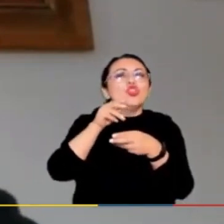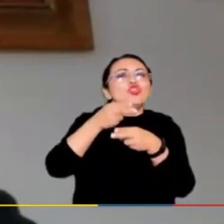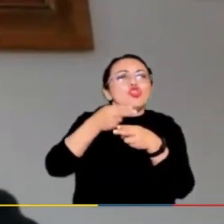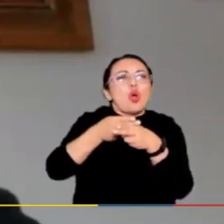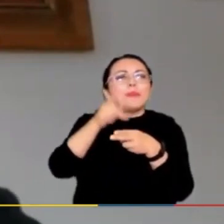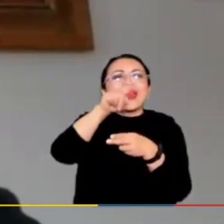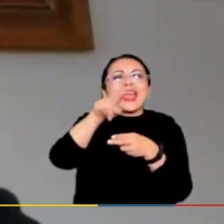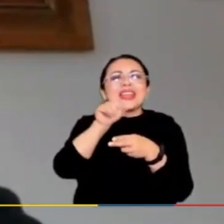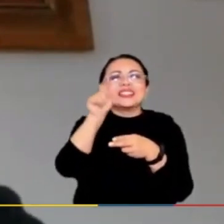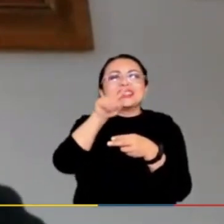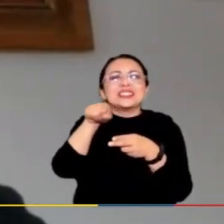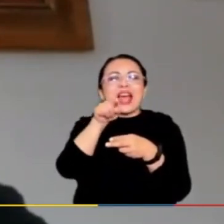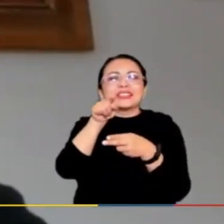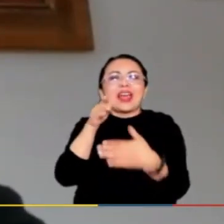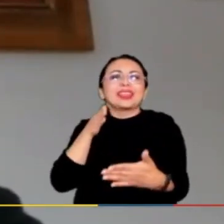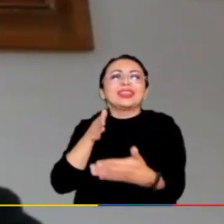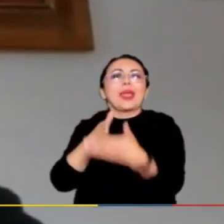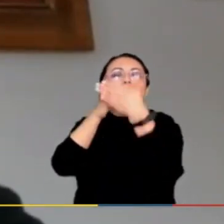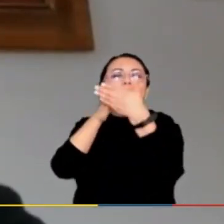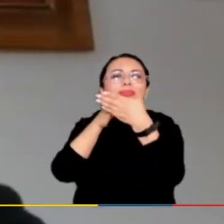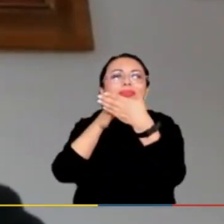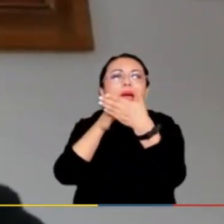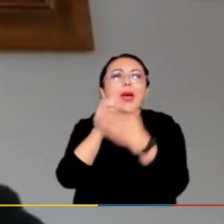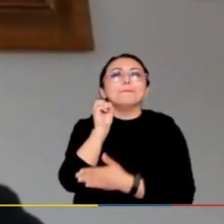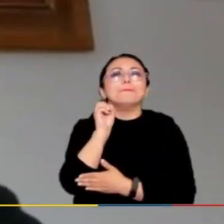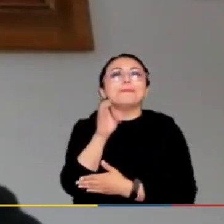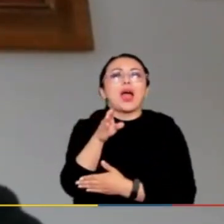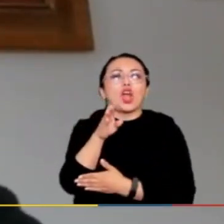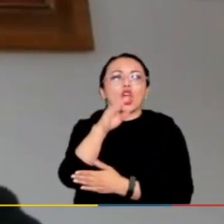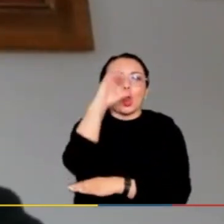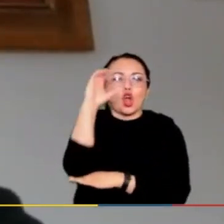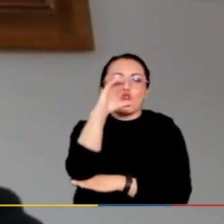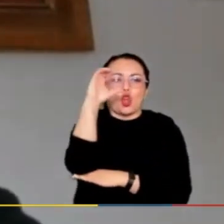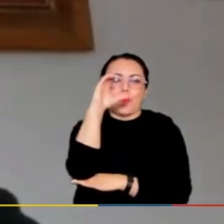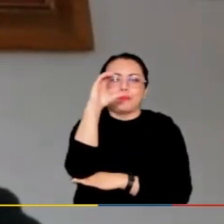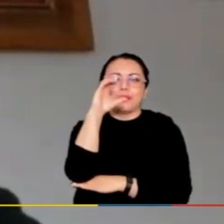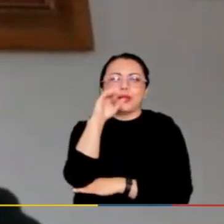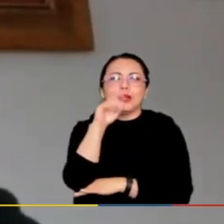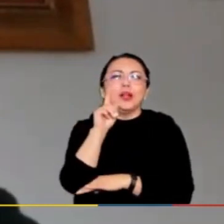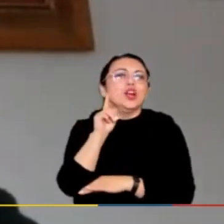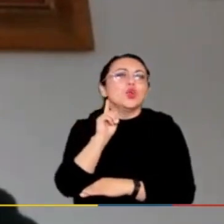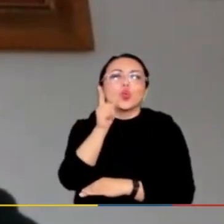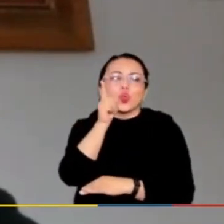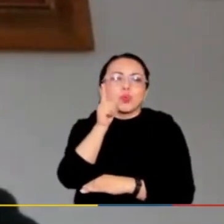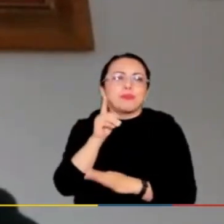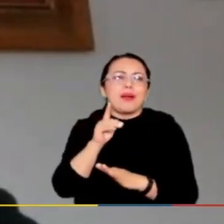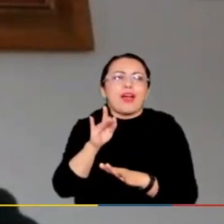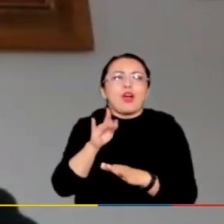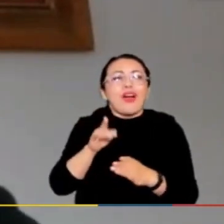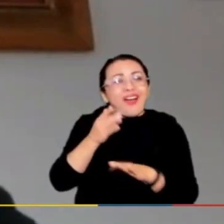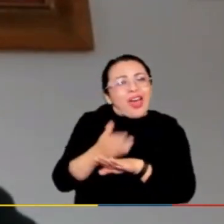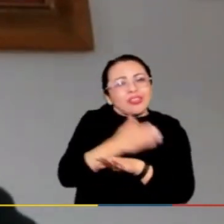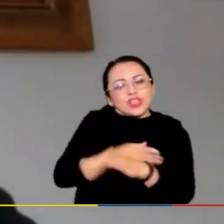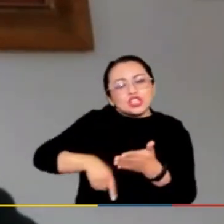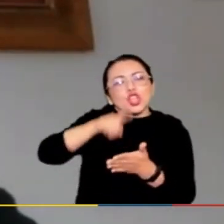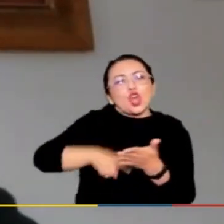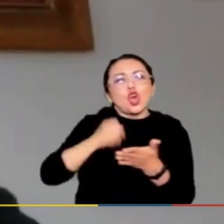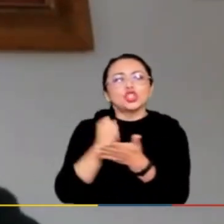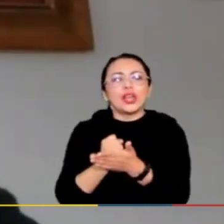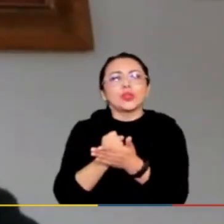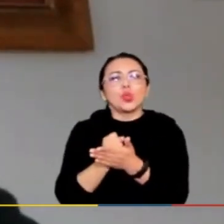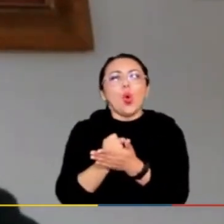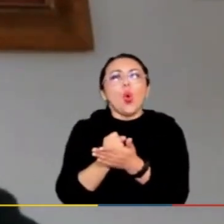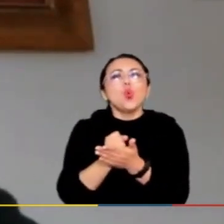demandó a Bancolombia reclamando entre sus pretensiones el incumplimiento de un contrato de cuenta corriente y a su